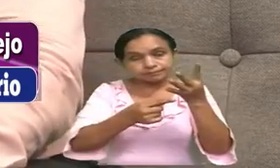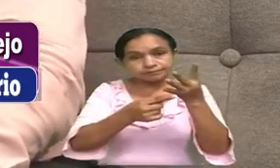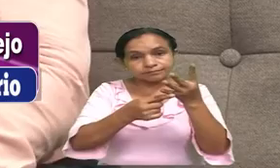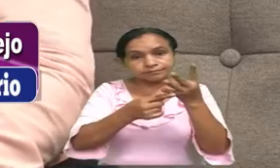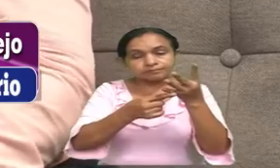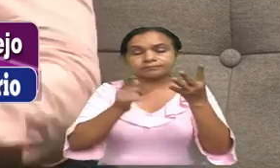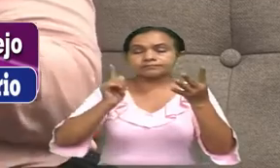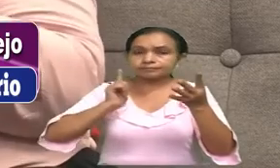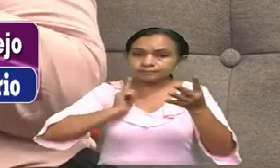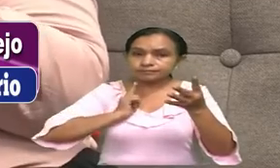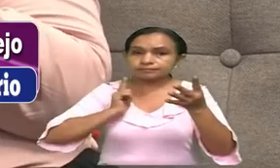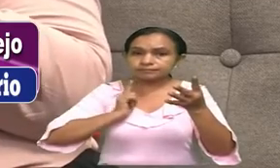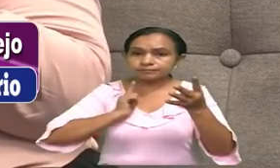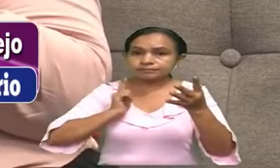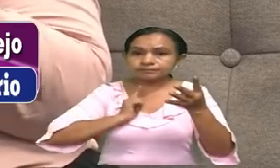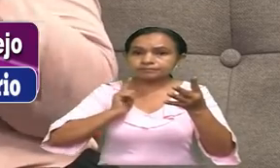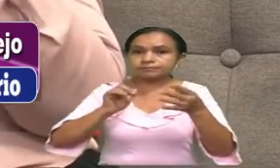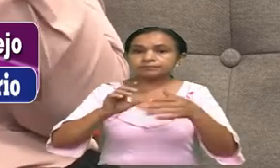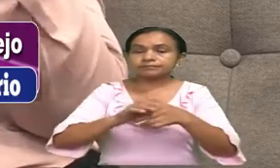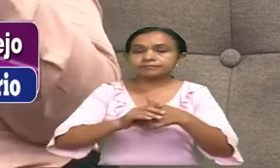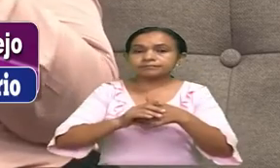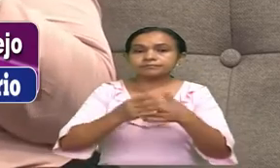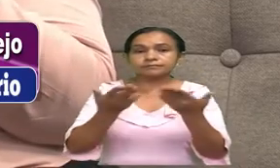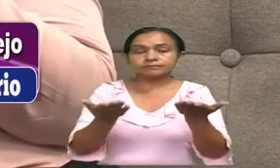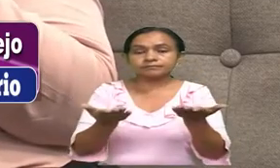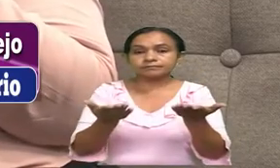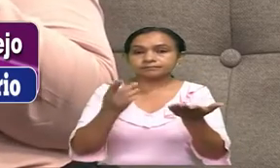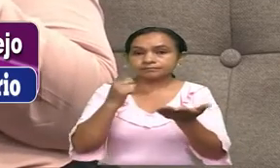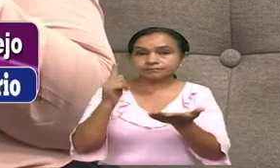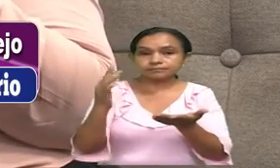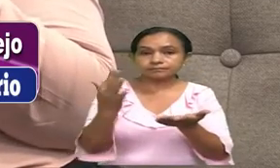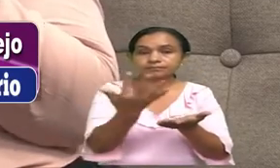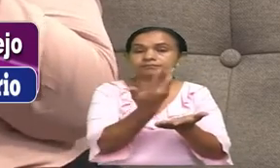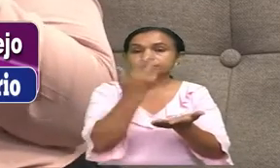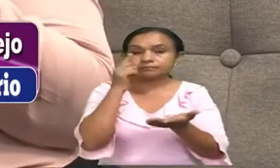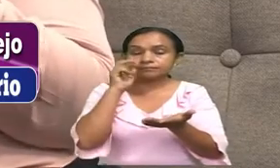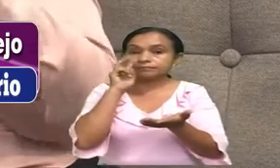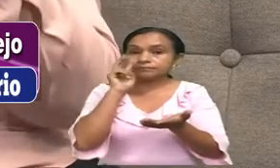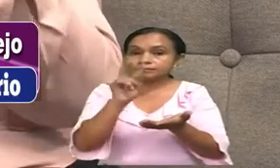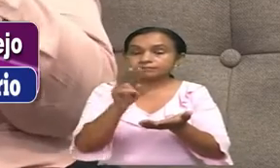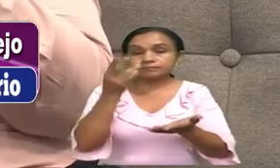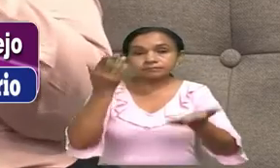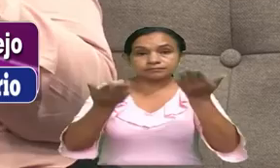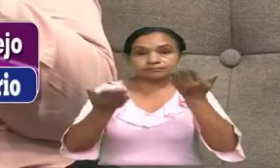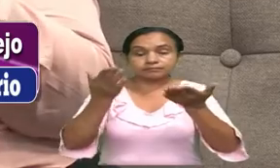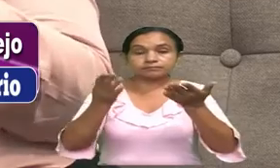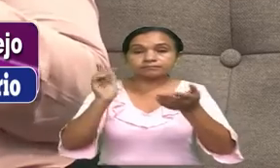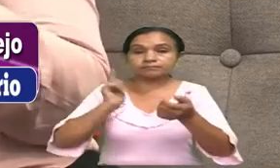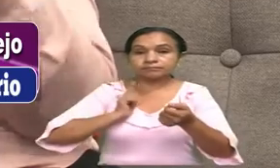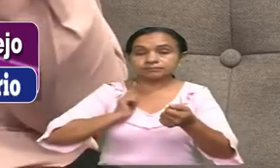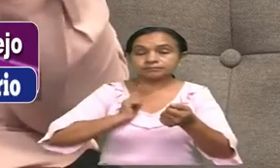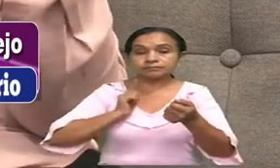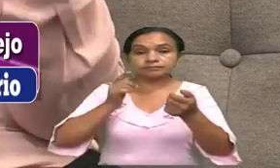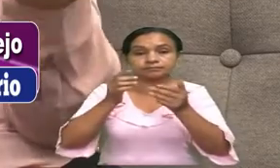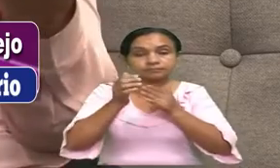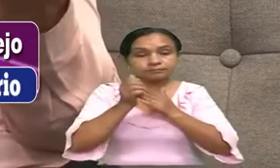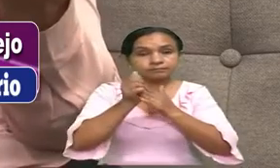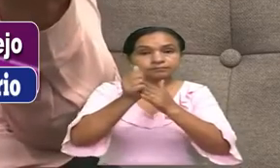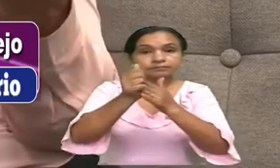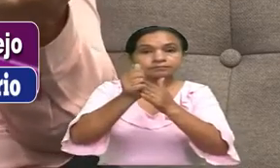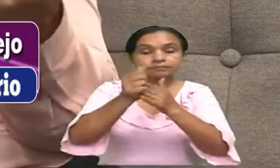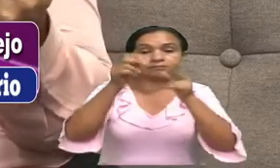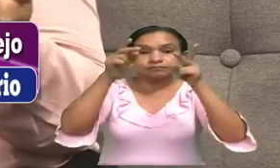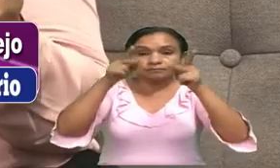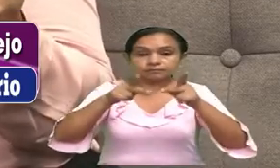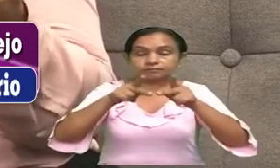Entonces, allí también estamos nosotros previendo que vamos a obtener esos lineamientos para el